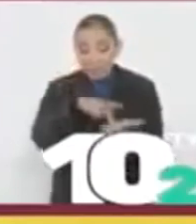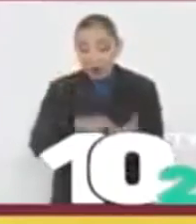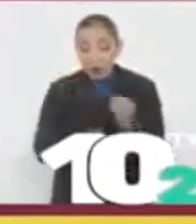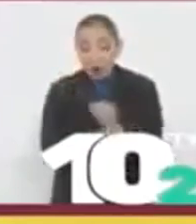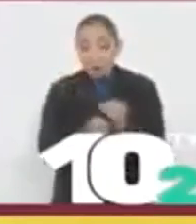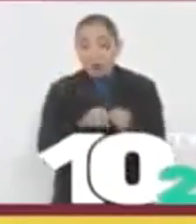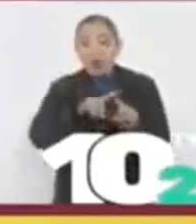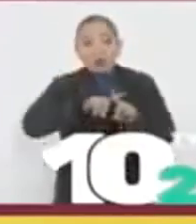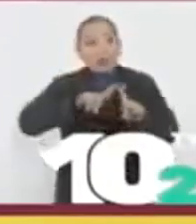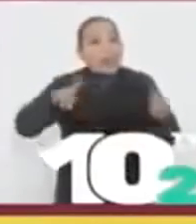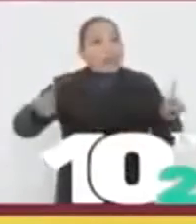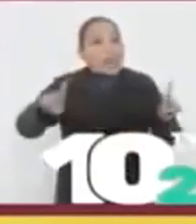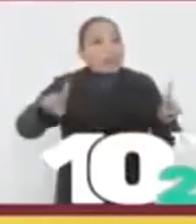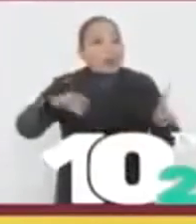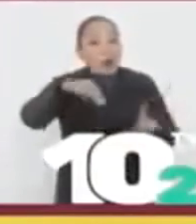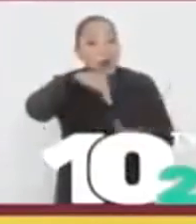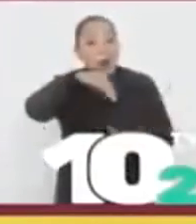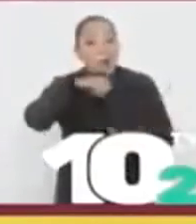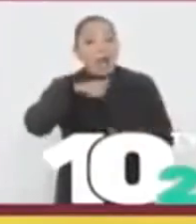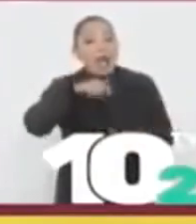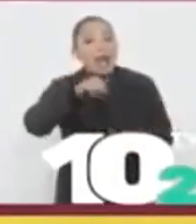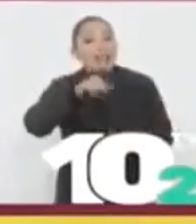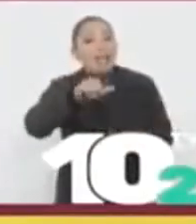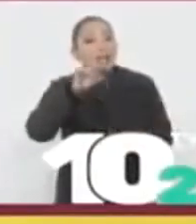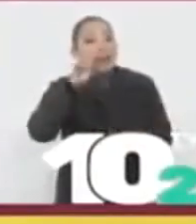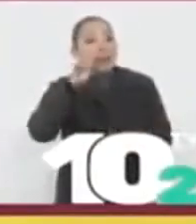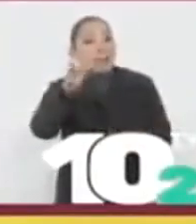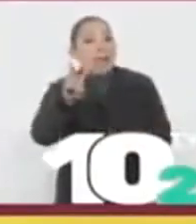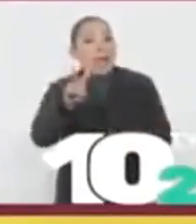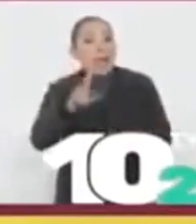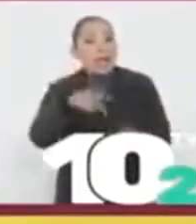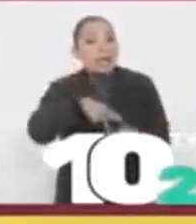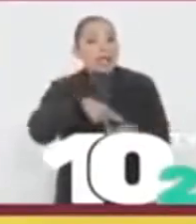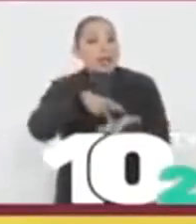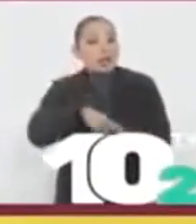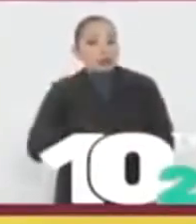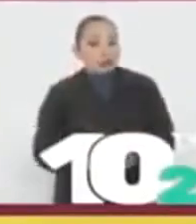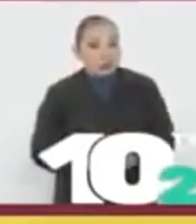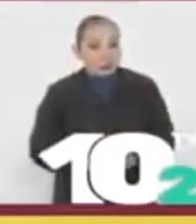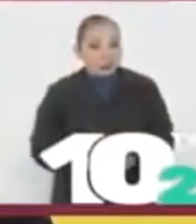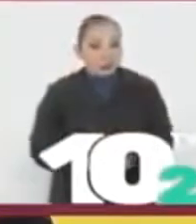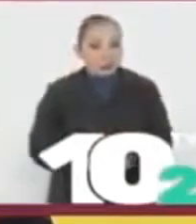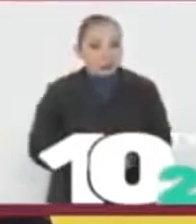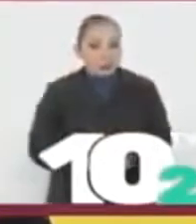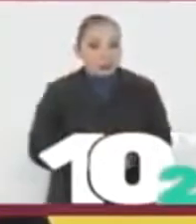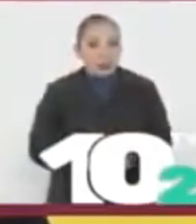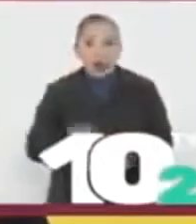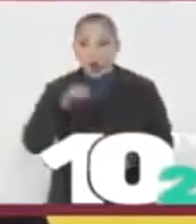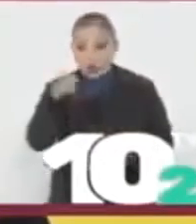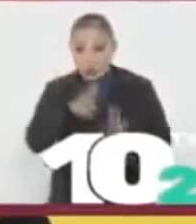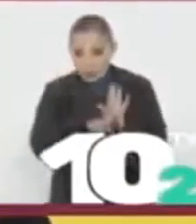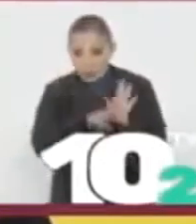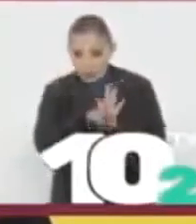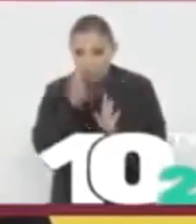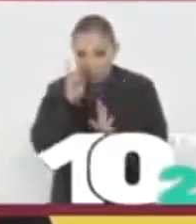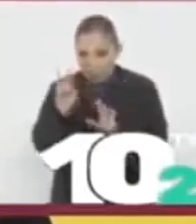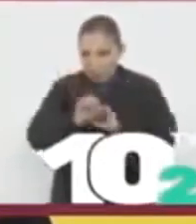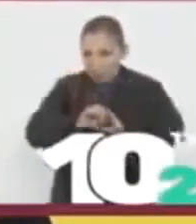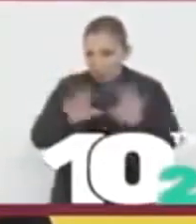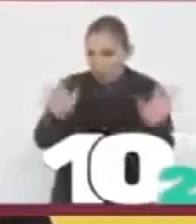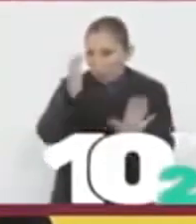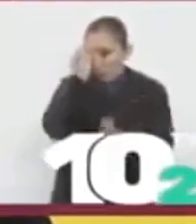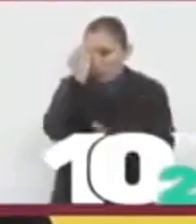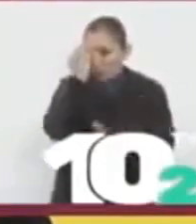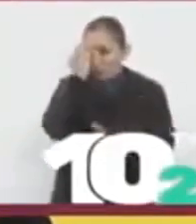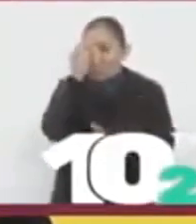de un objeto es diferente a su masa, la cual se mide en kilogramos. Con el siguiente video vamos